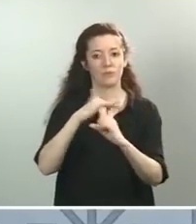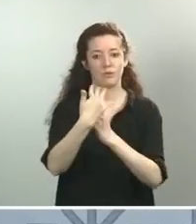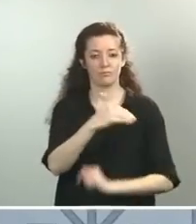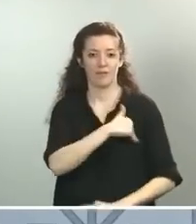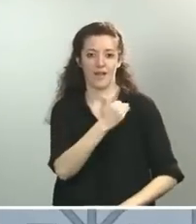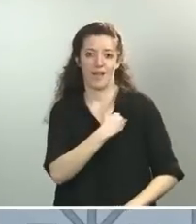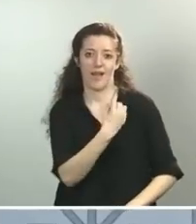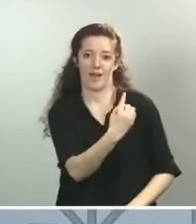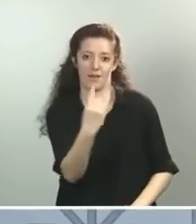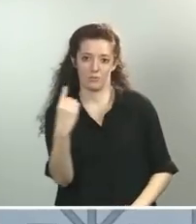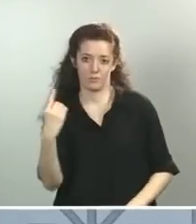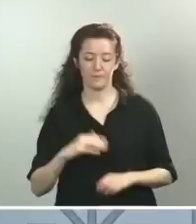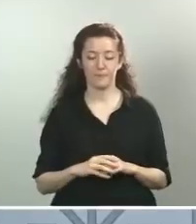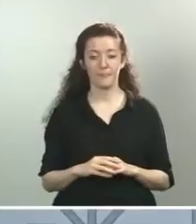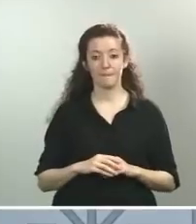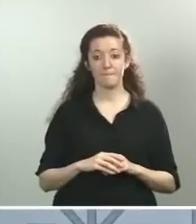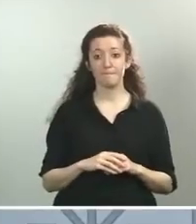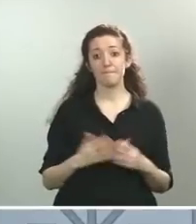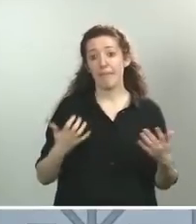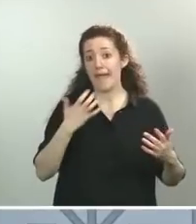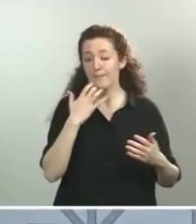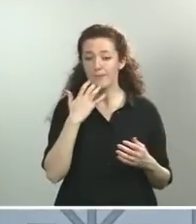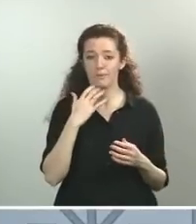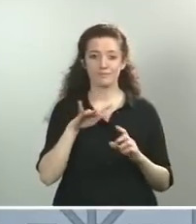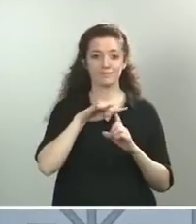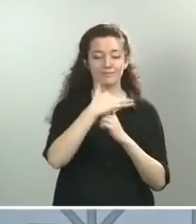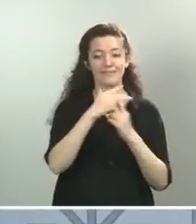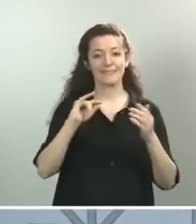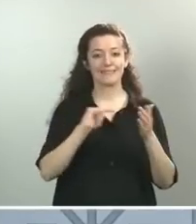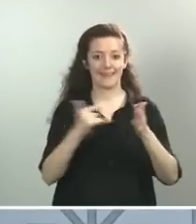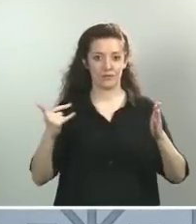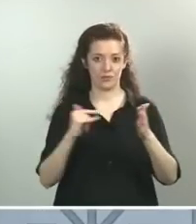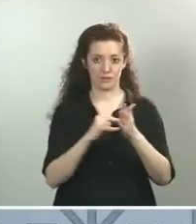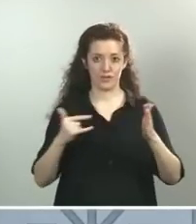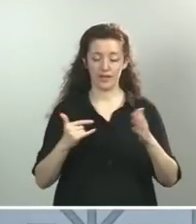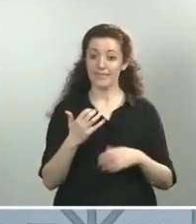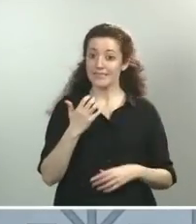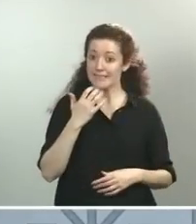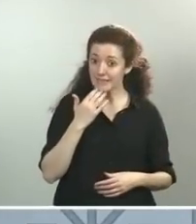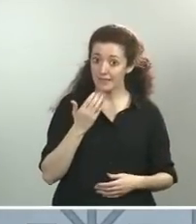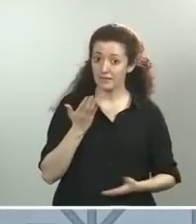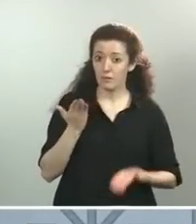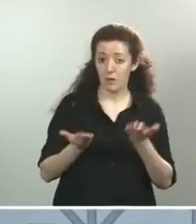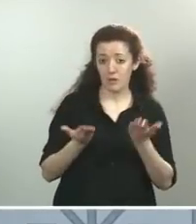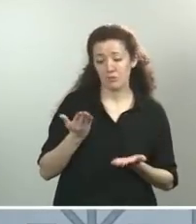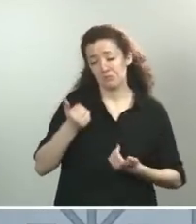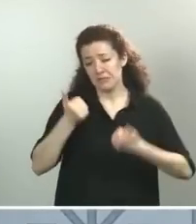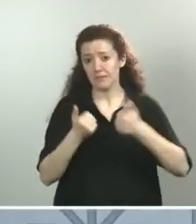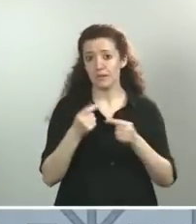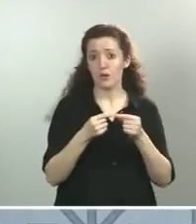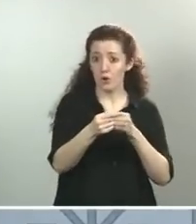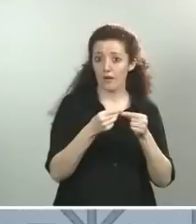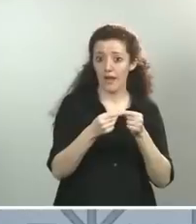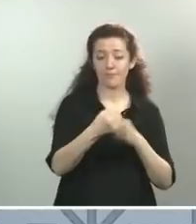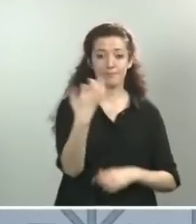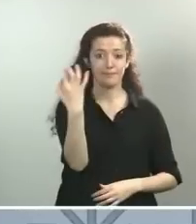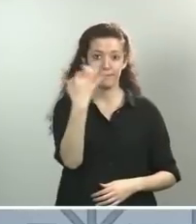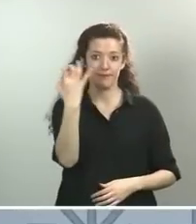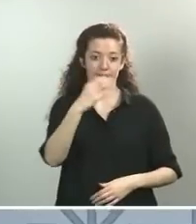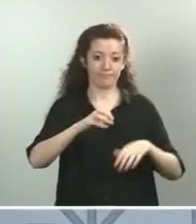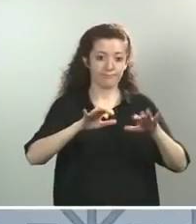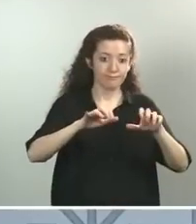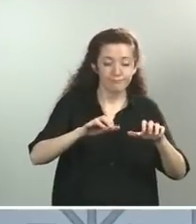certo, pois se hace online, pois hai que tener acceso online. Condiciones pedagógicas,